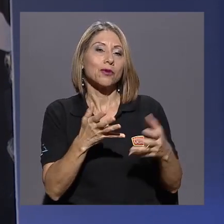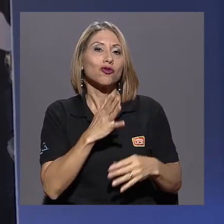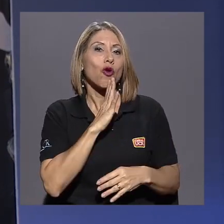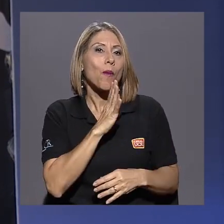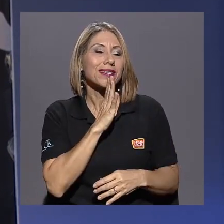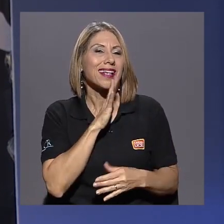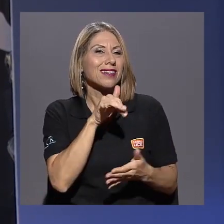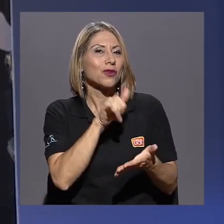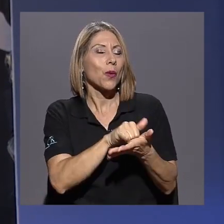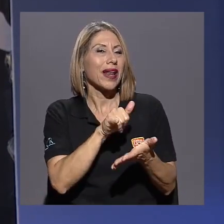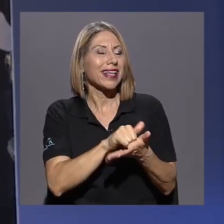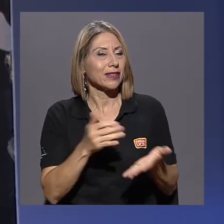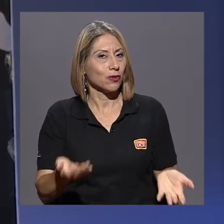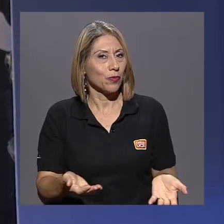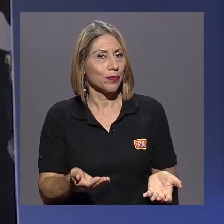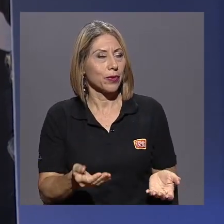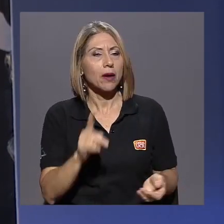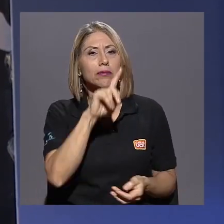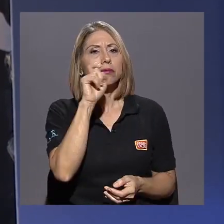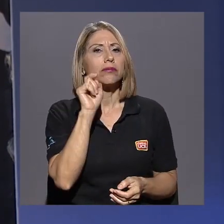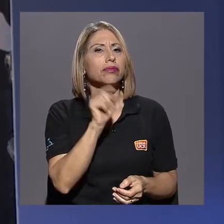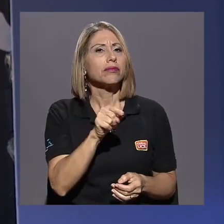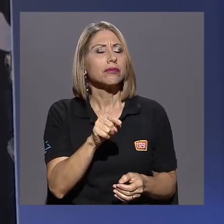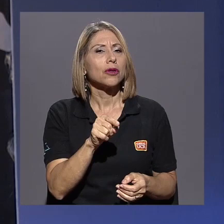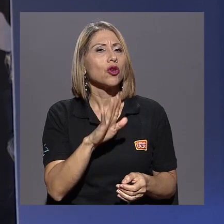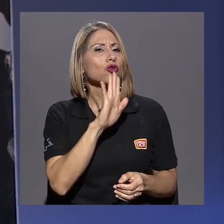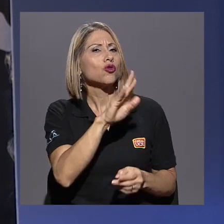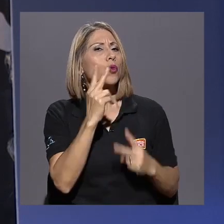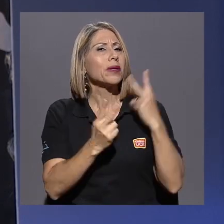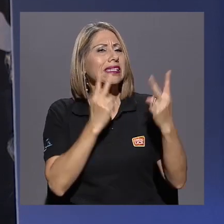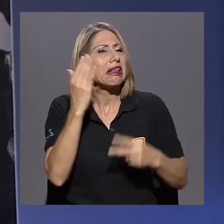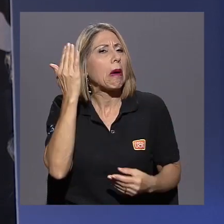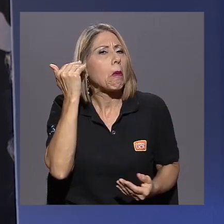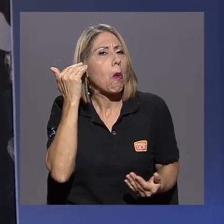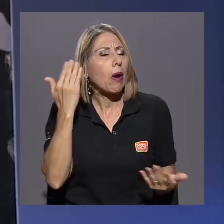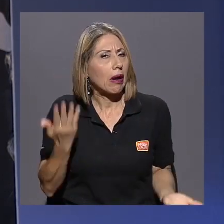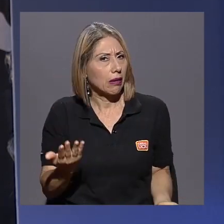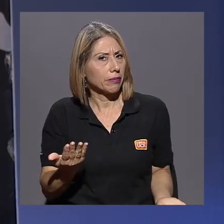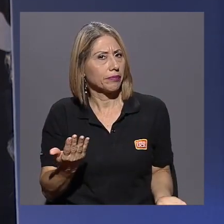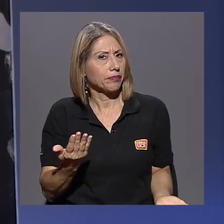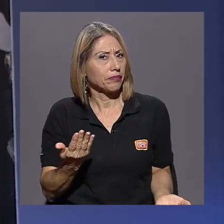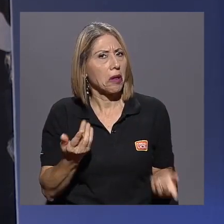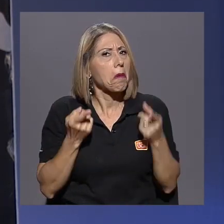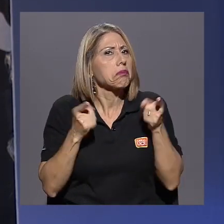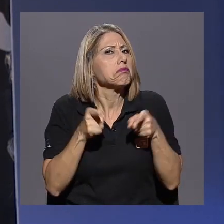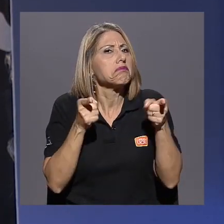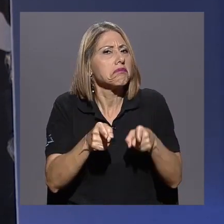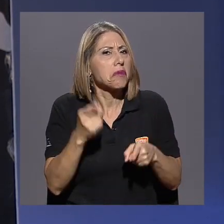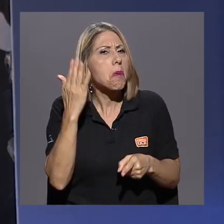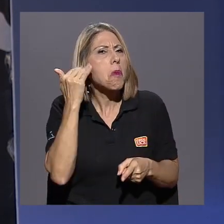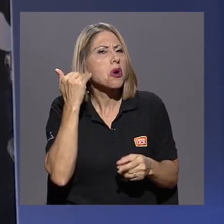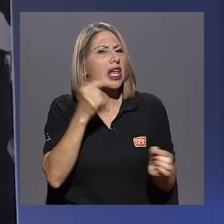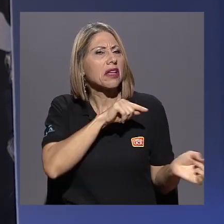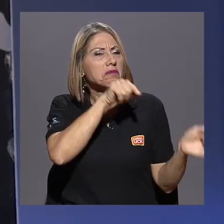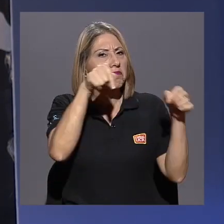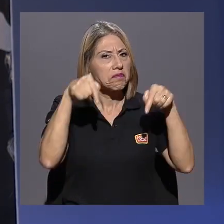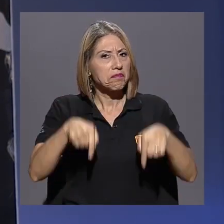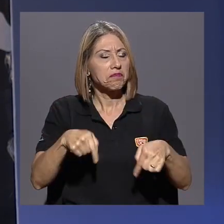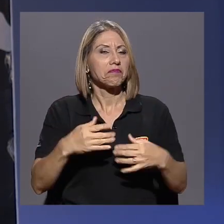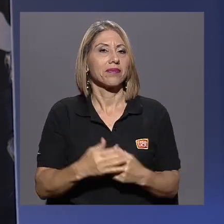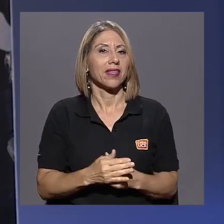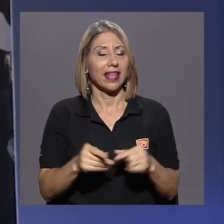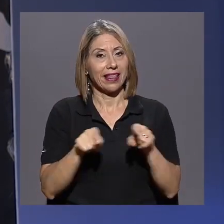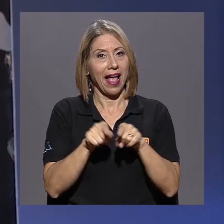eso es decir cuál es la naturaleza de su visita que acontece por qué está acá y